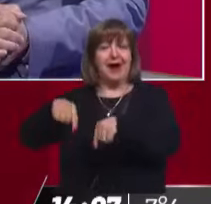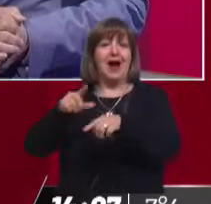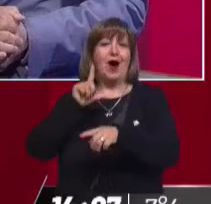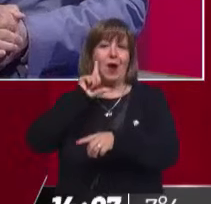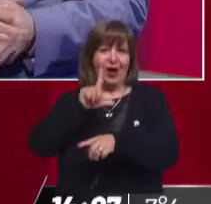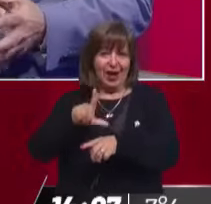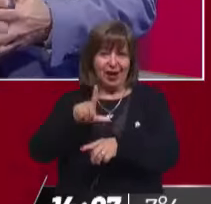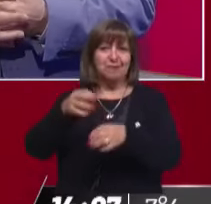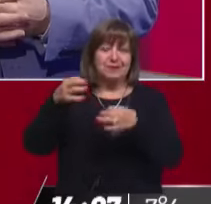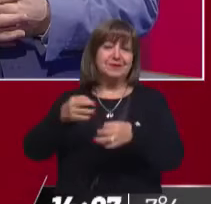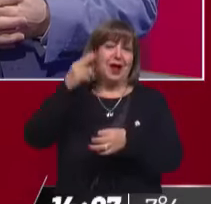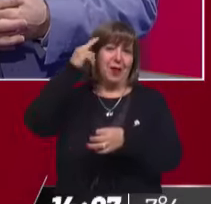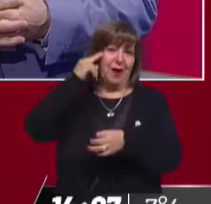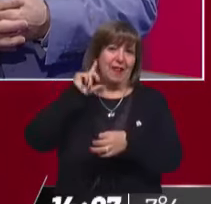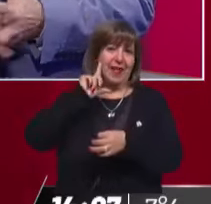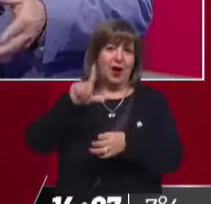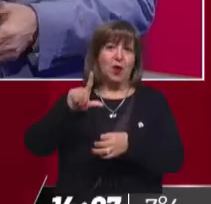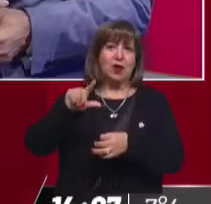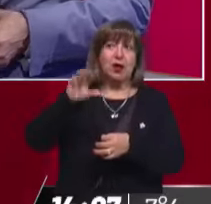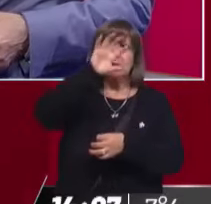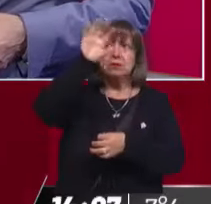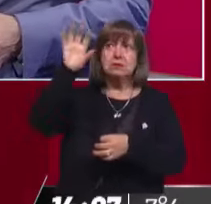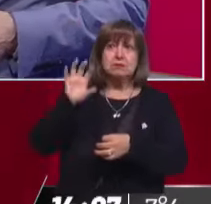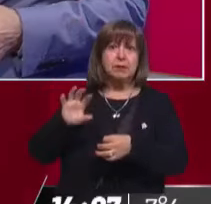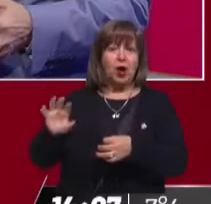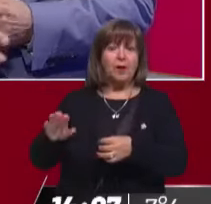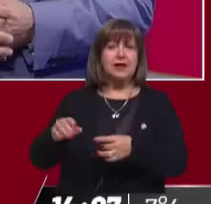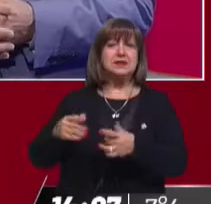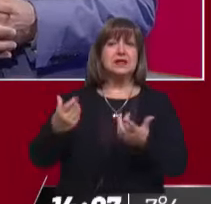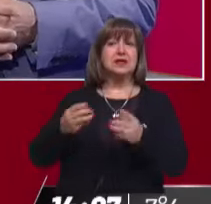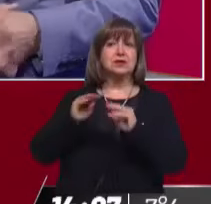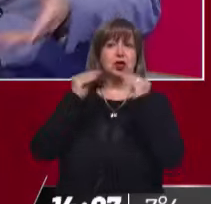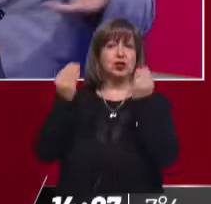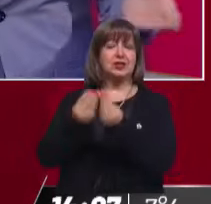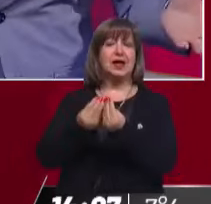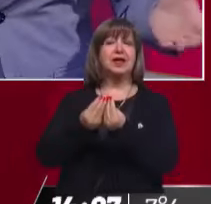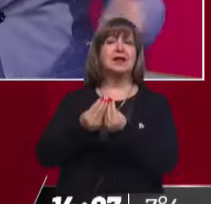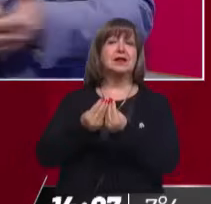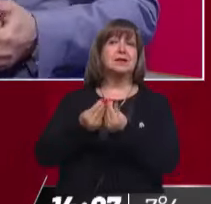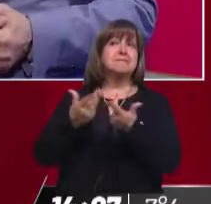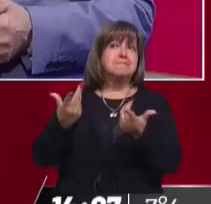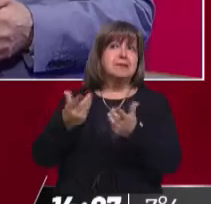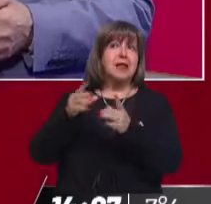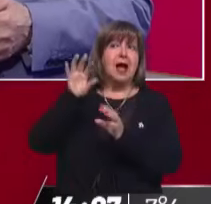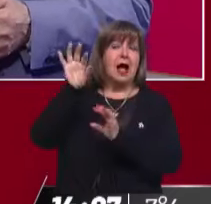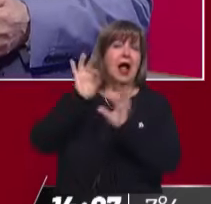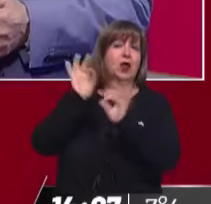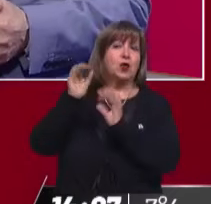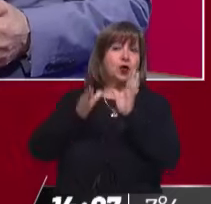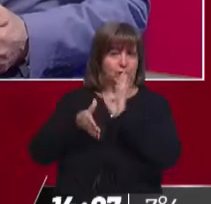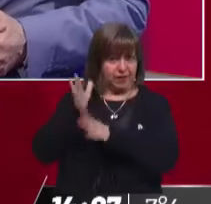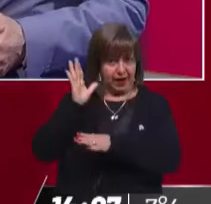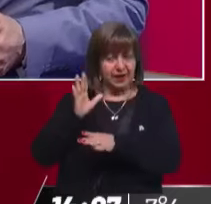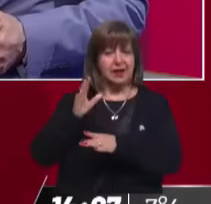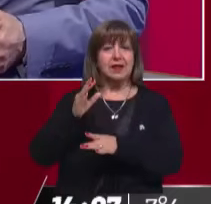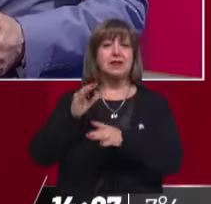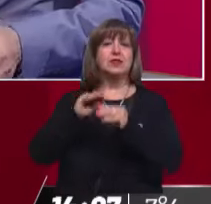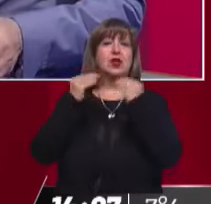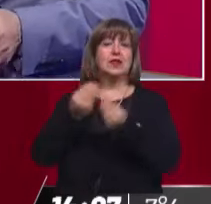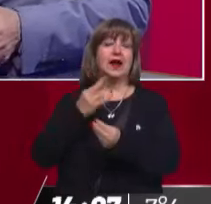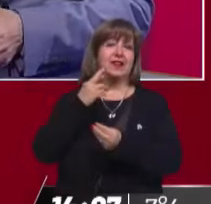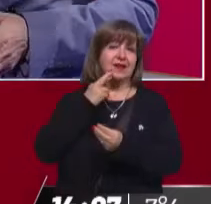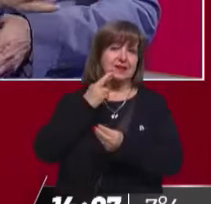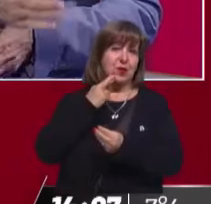la presencia de 19 gobernadores. El resto ha dicho que no va a estar presente por razones políticas, evidentemente. Son gobernadores del